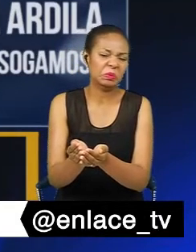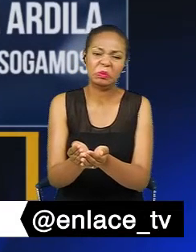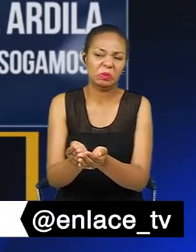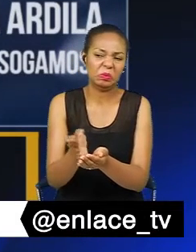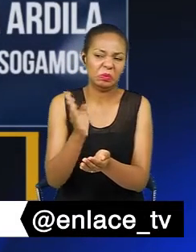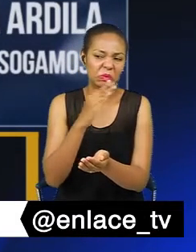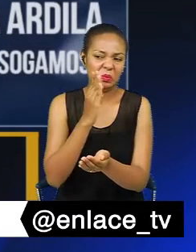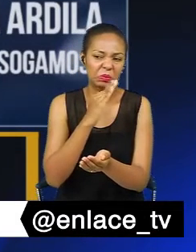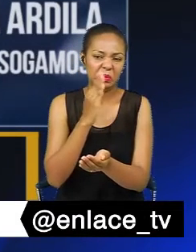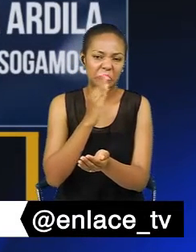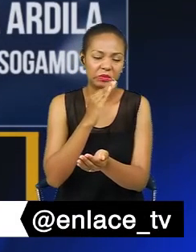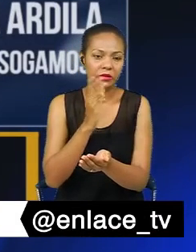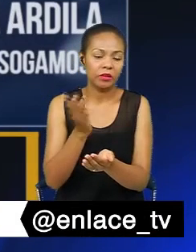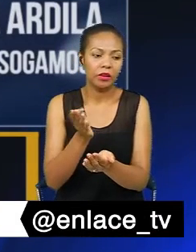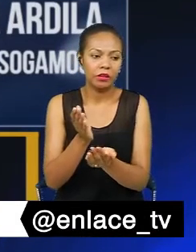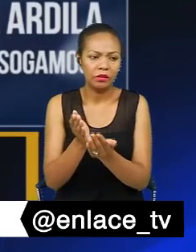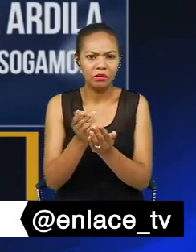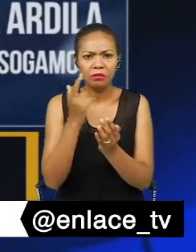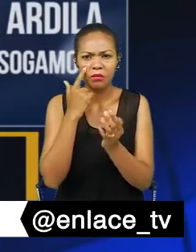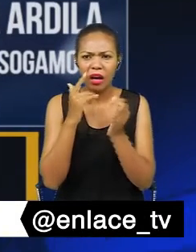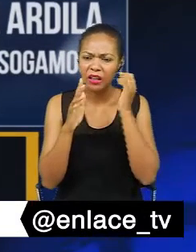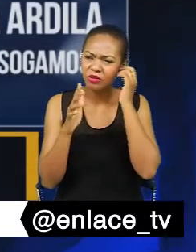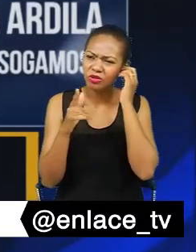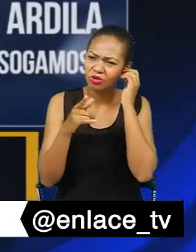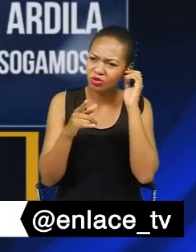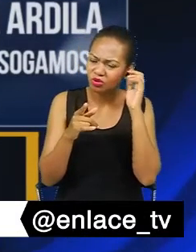de, como cuando está bajando grasa.